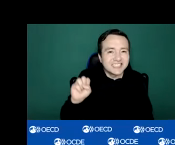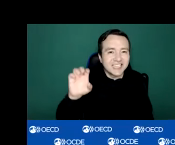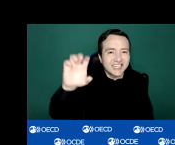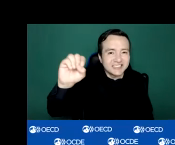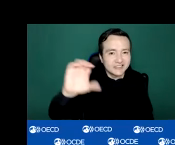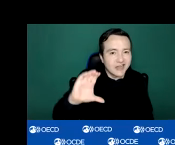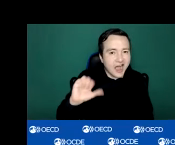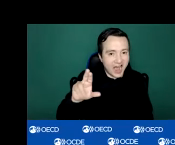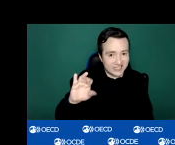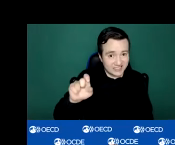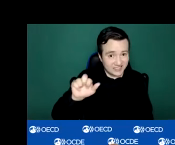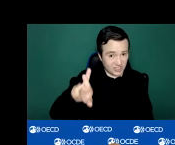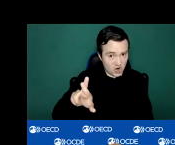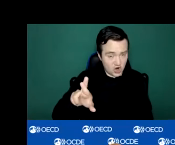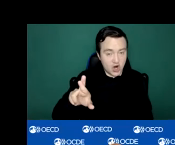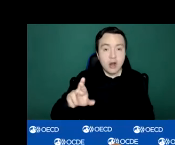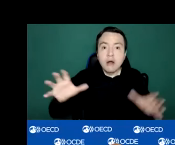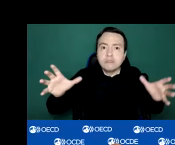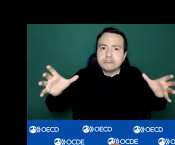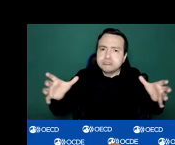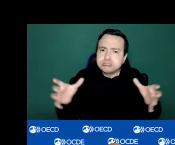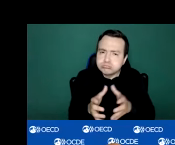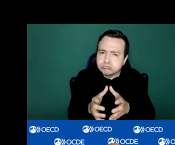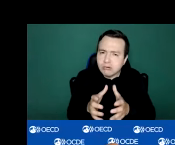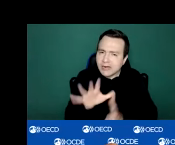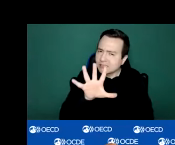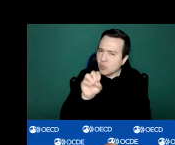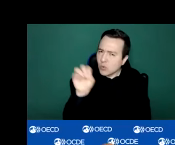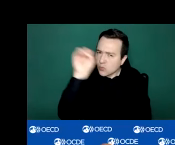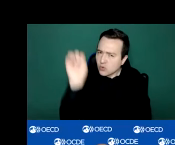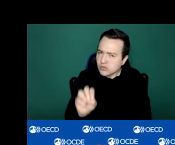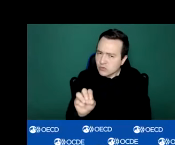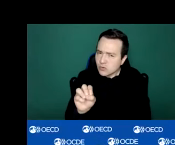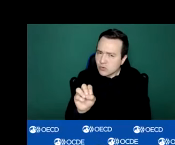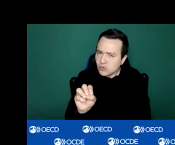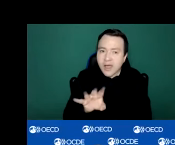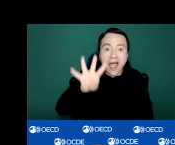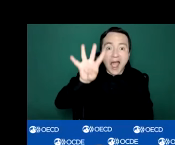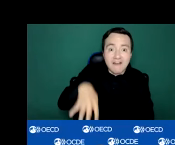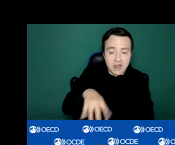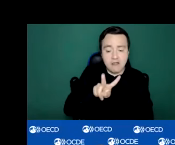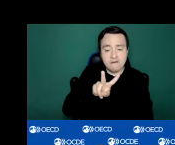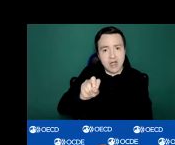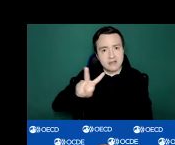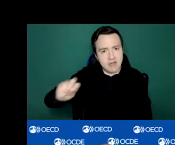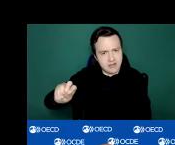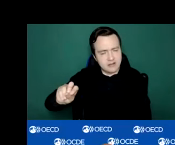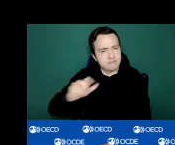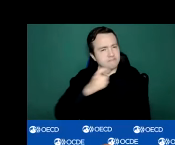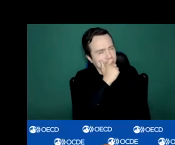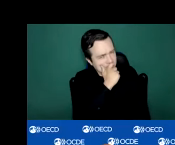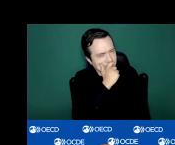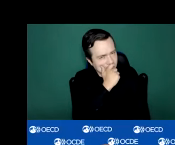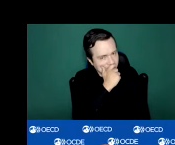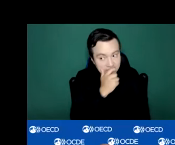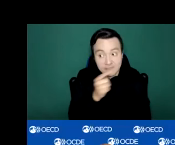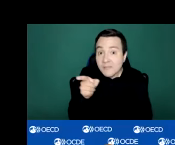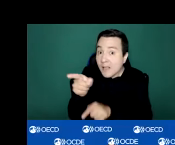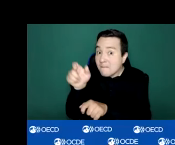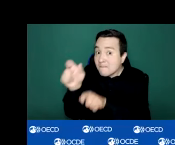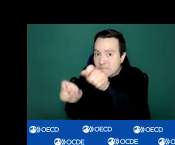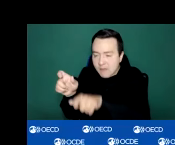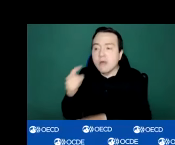en abril del 2020 comparado con el mismo mes en el año anterior. Quiere decir que muchas de las personas que posiblemente hubieran sido detectadas de